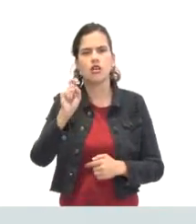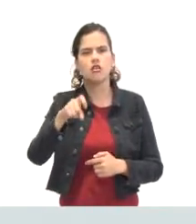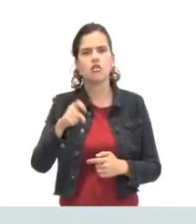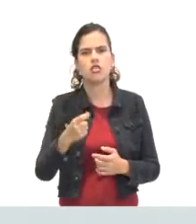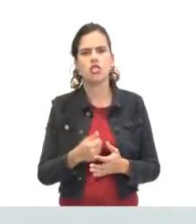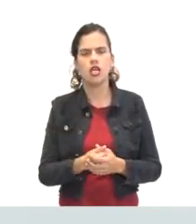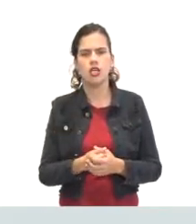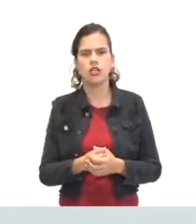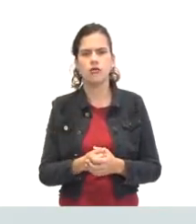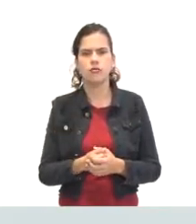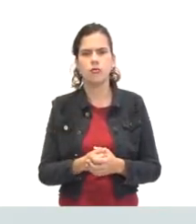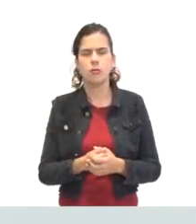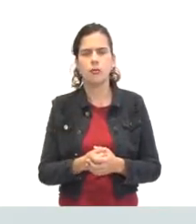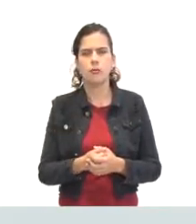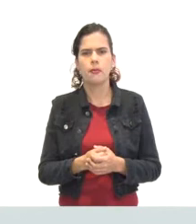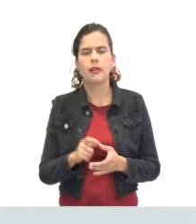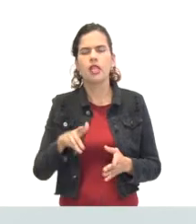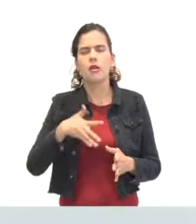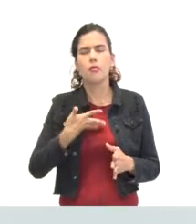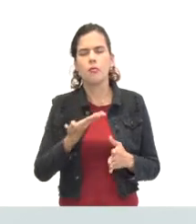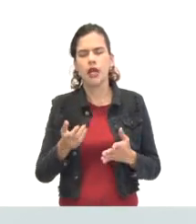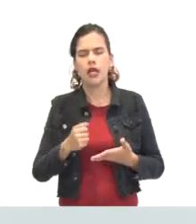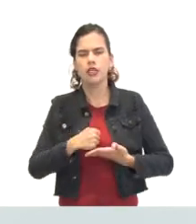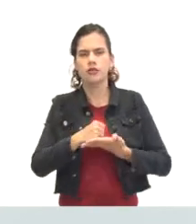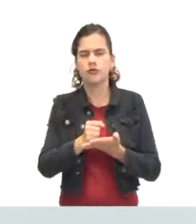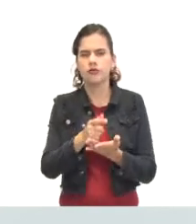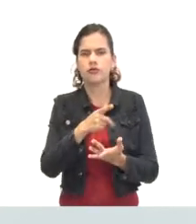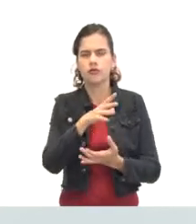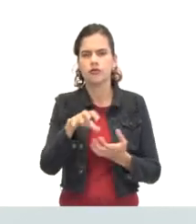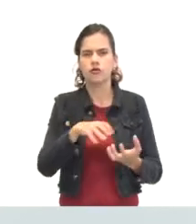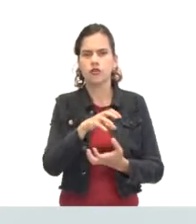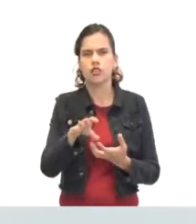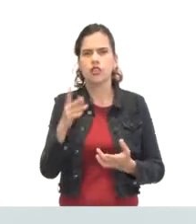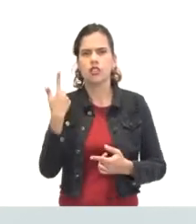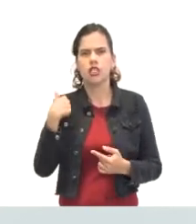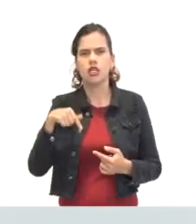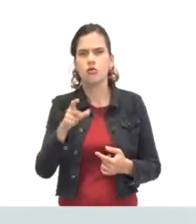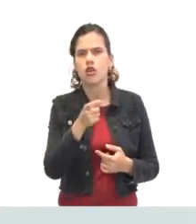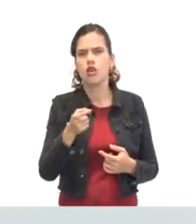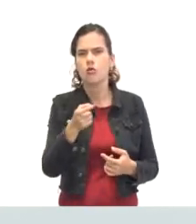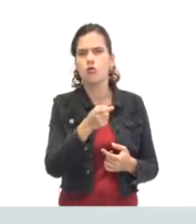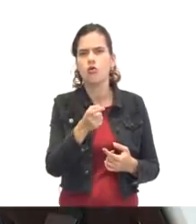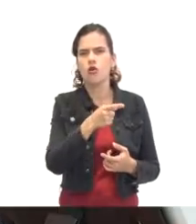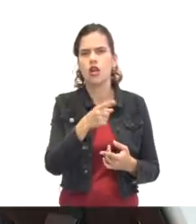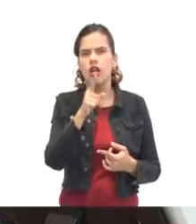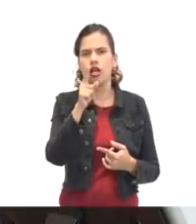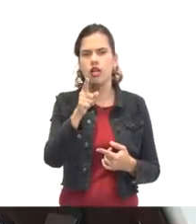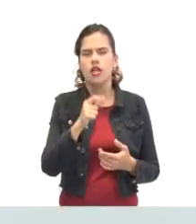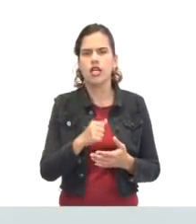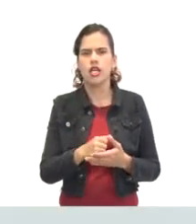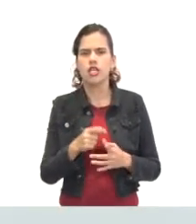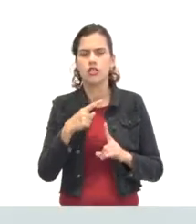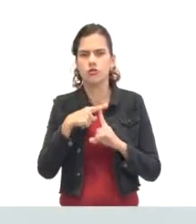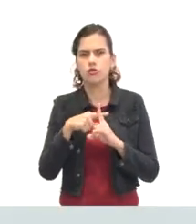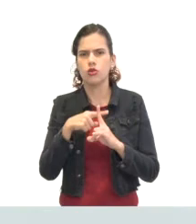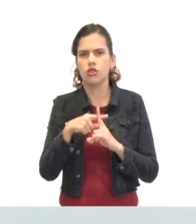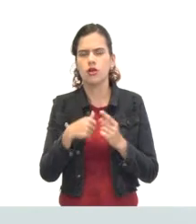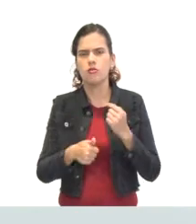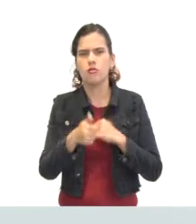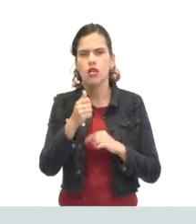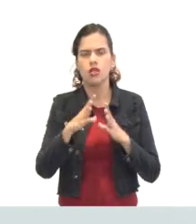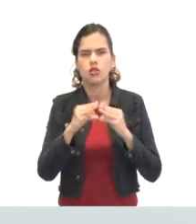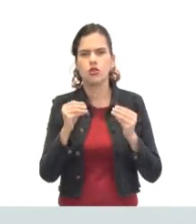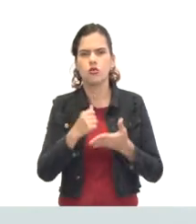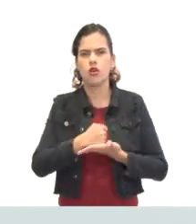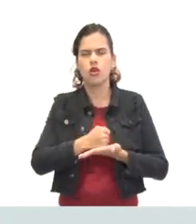necesarias, esas estrategias necesarias para afrontar esta situación, debemos entonces buscar esa perspectiva positiva, sobre todo buscar